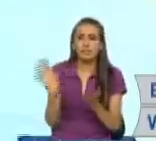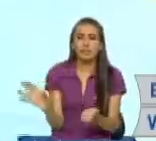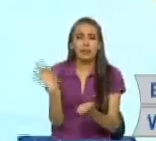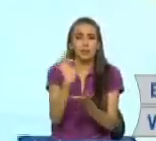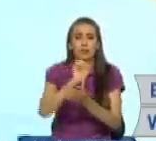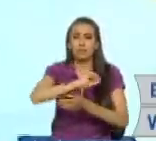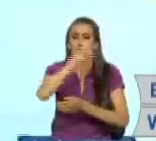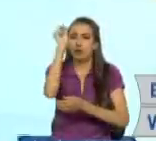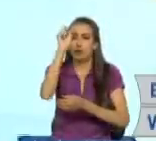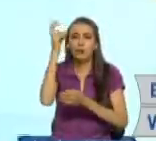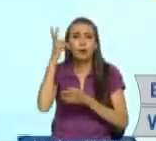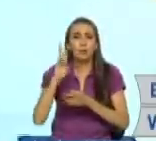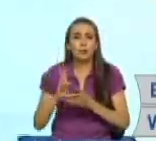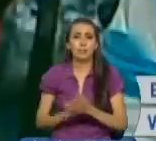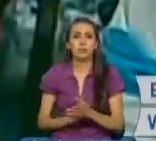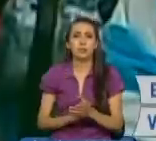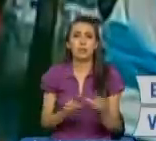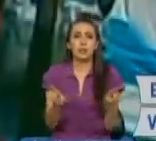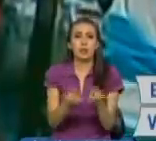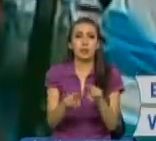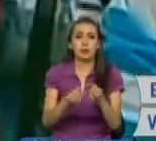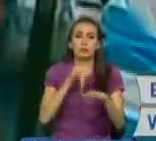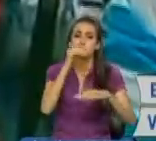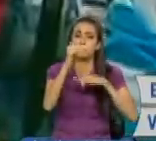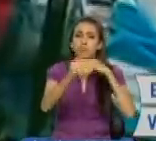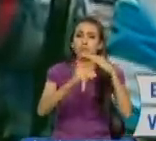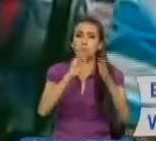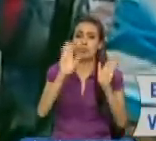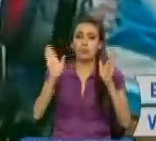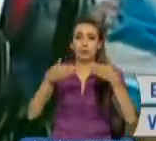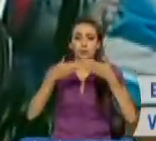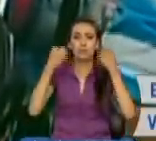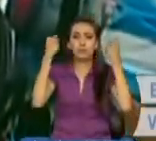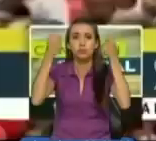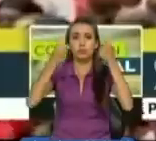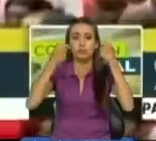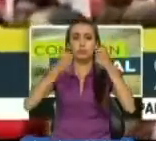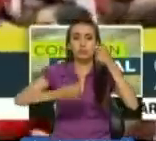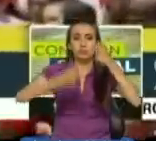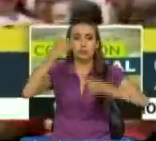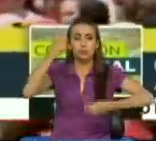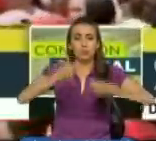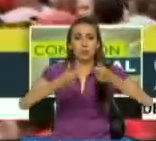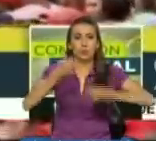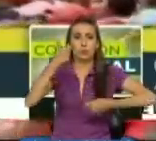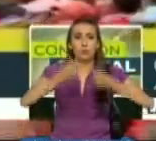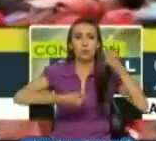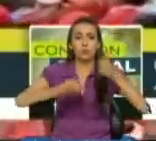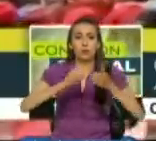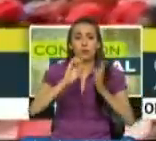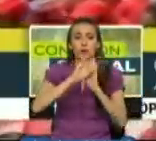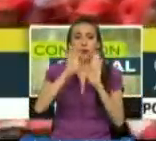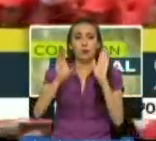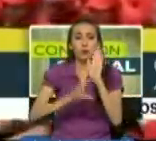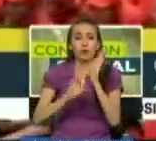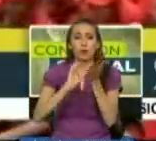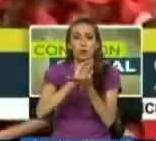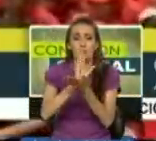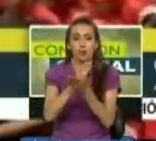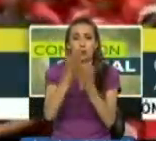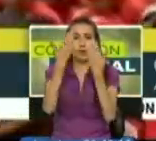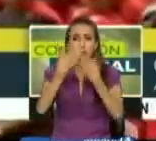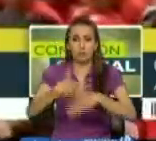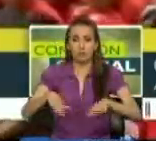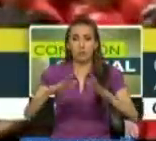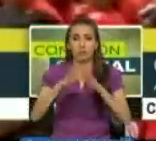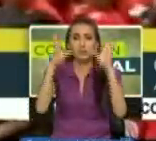triunfo para Venezuela esto mientras que se inició el cierra de campaña de las candidaturas a la Constituyente que finalizará